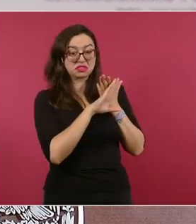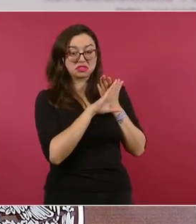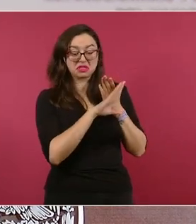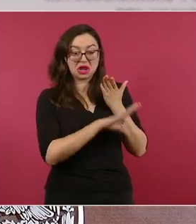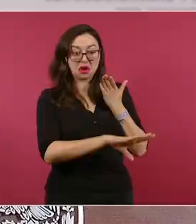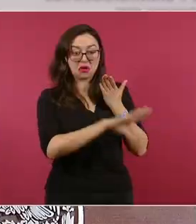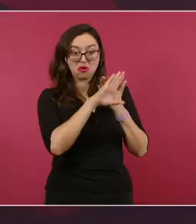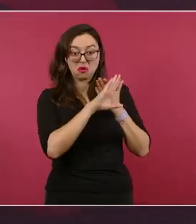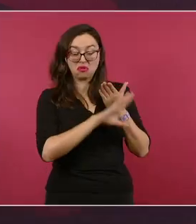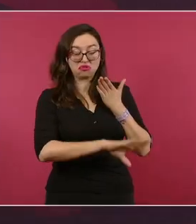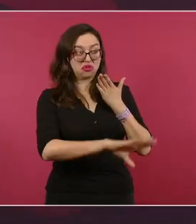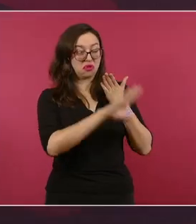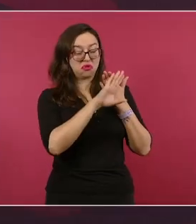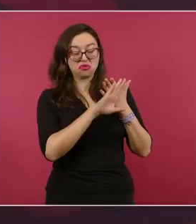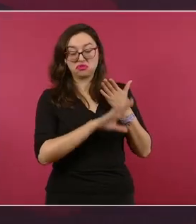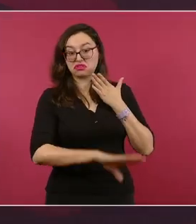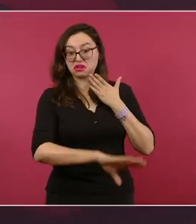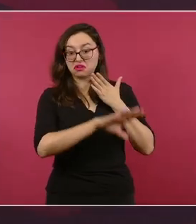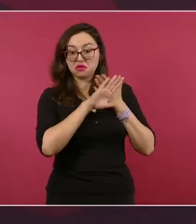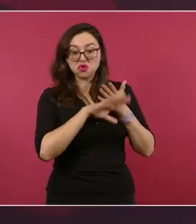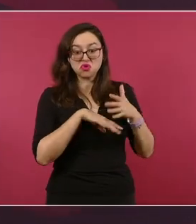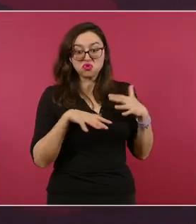con información de la DEA.